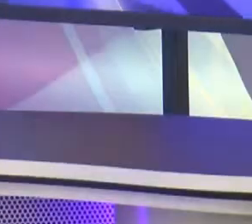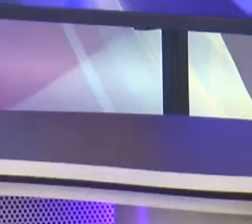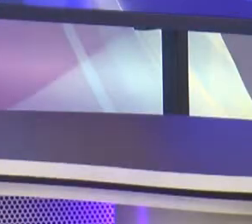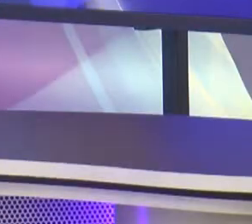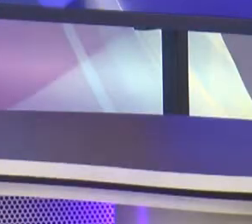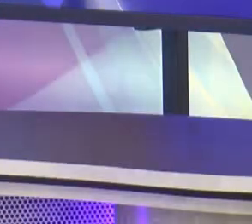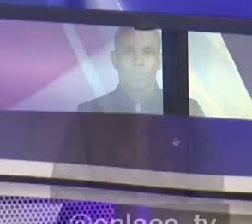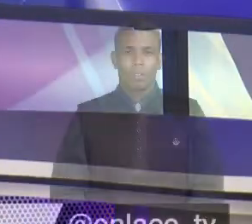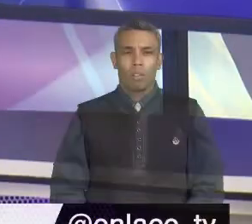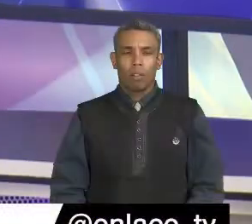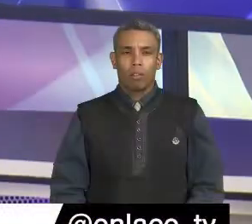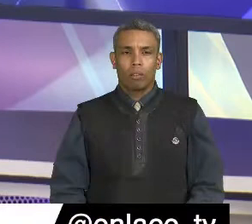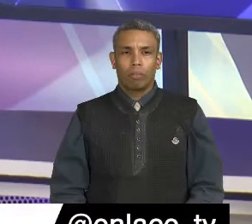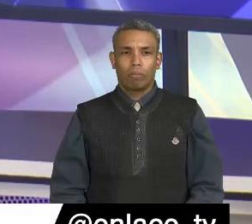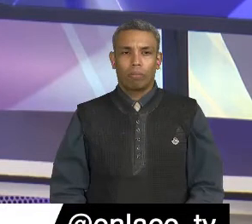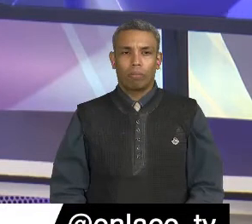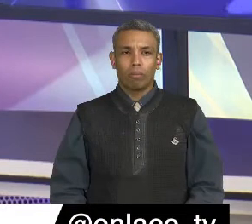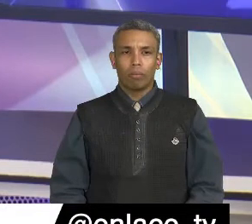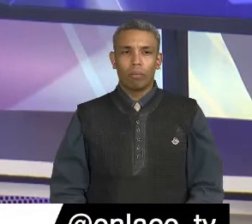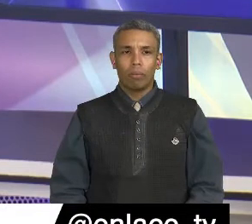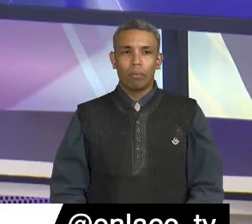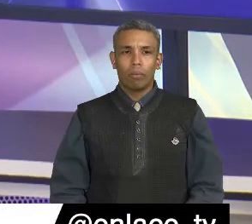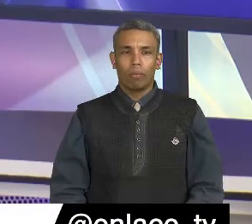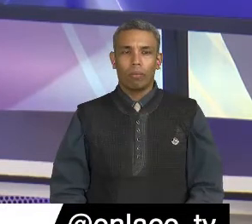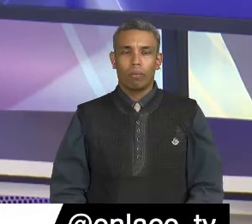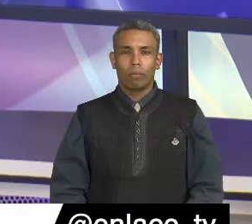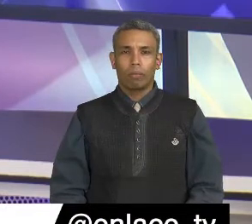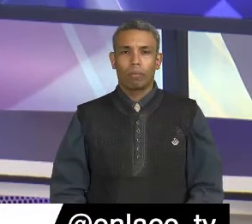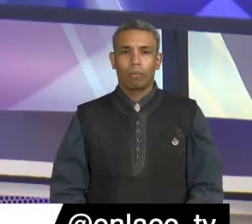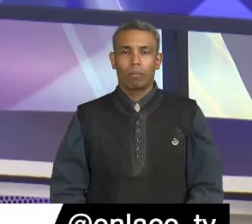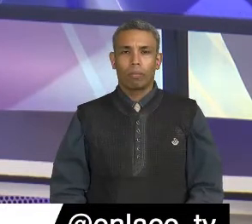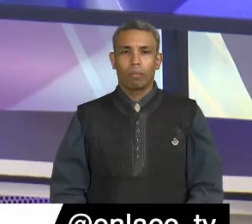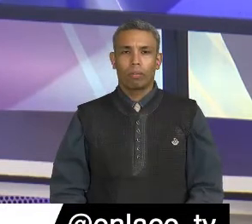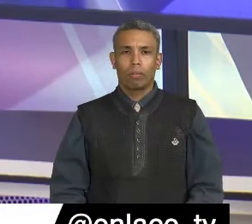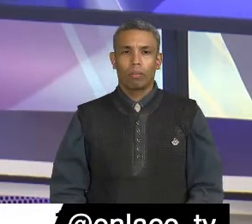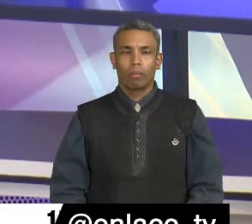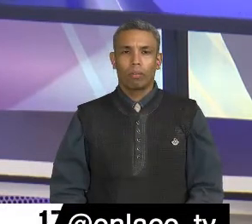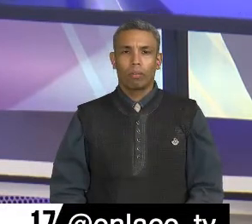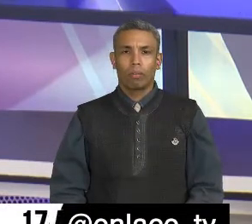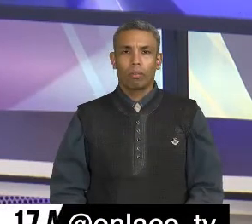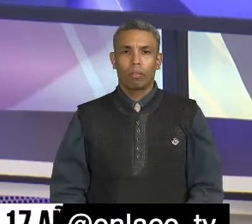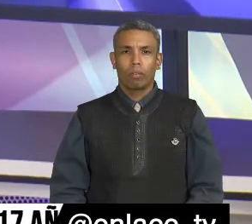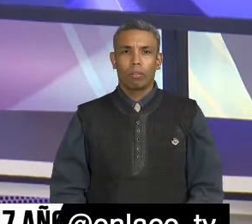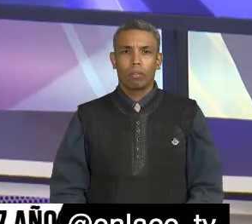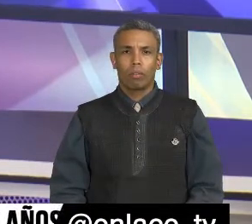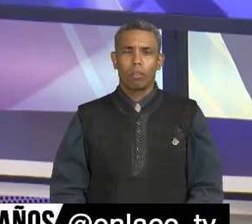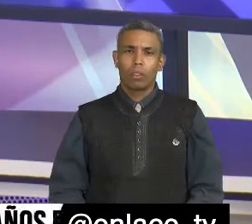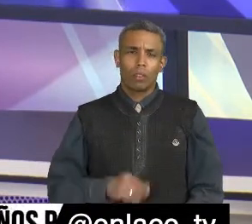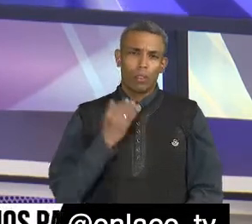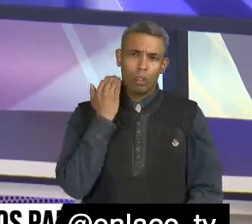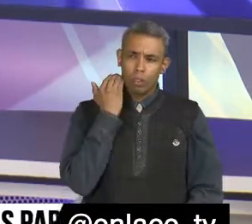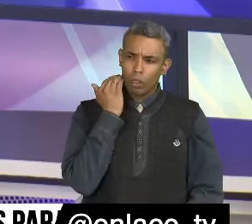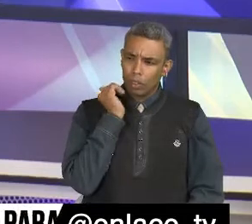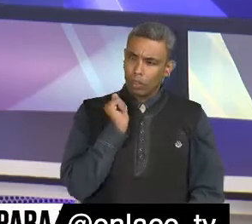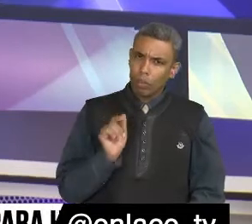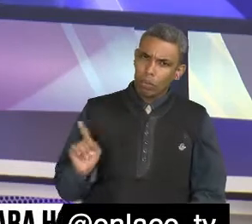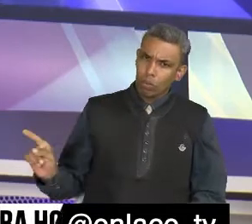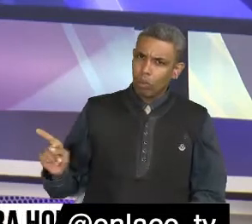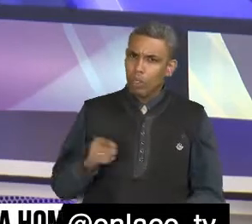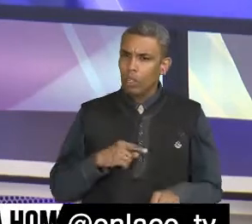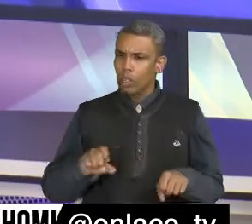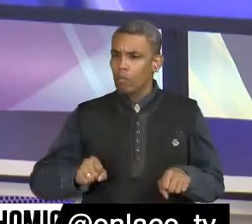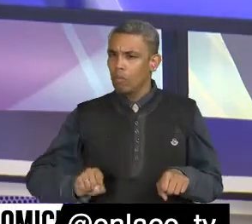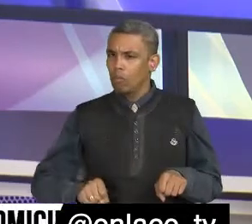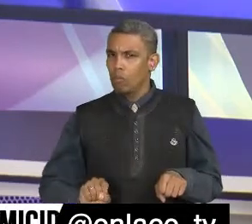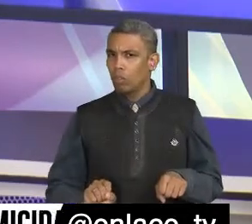Gracias por continuar con nosotros en Enlace Noticias. Mujer dedicada al transporte formal advirtió sobre el uso que algunos estudiantes le